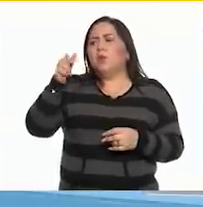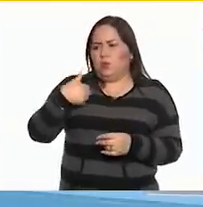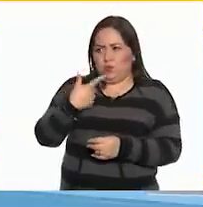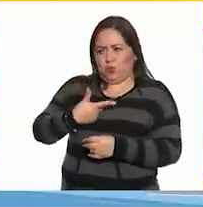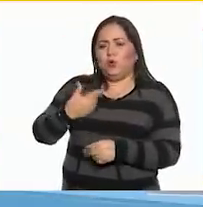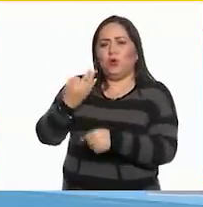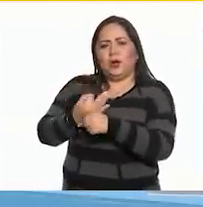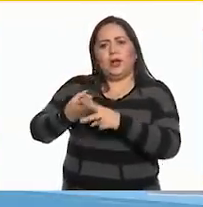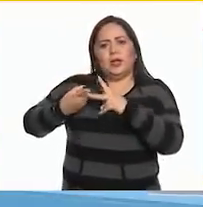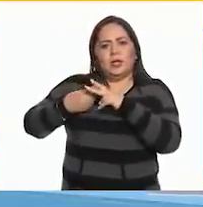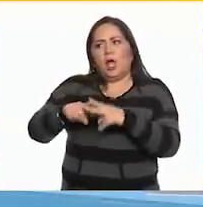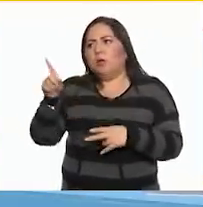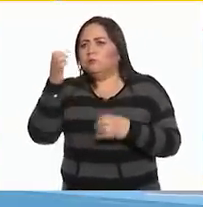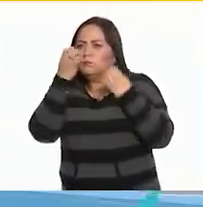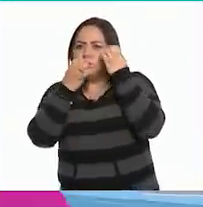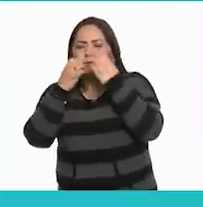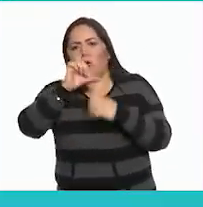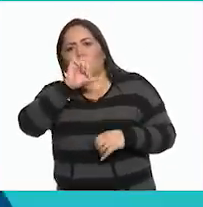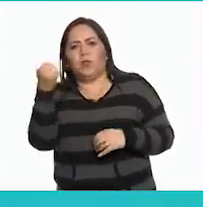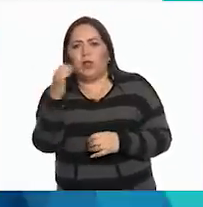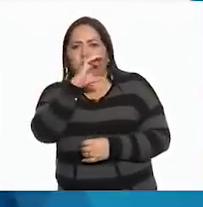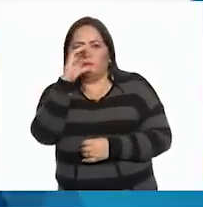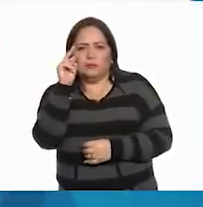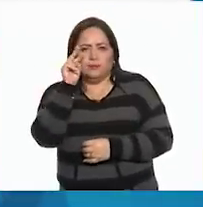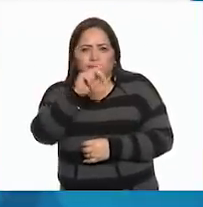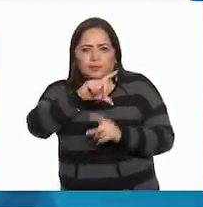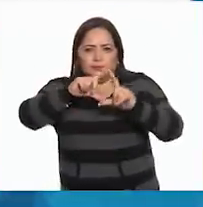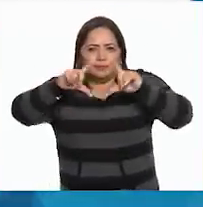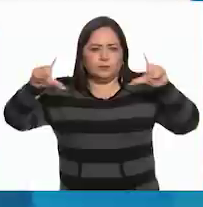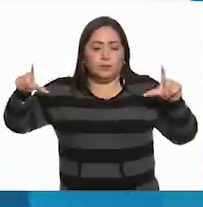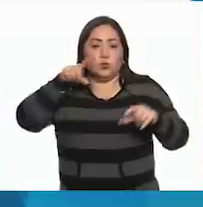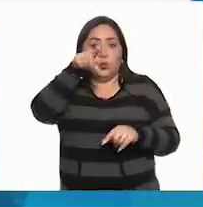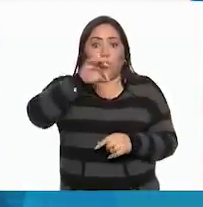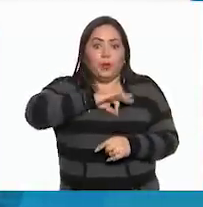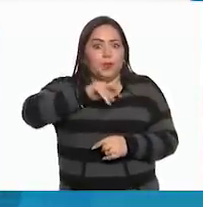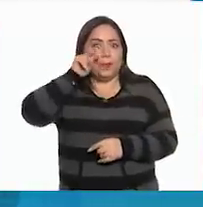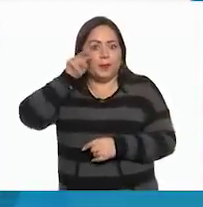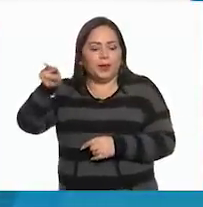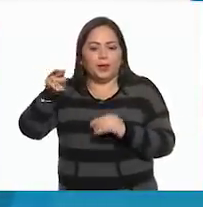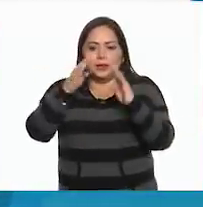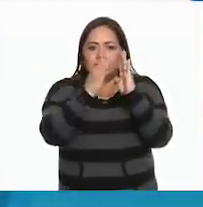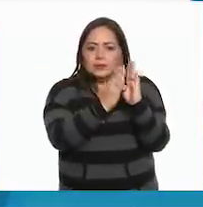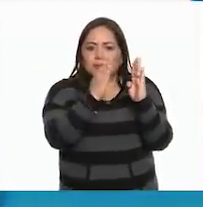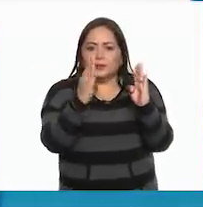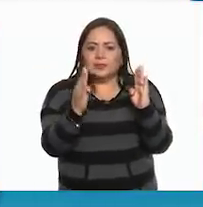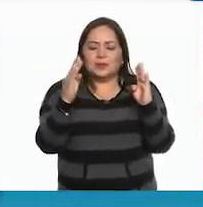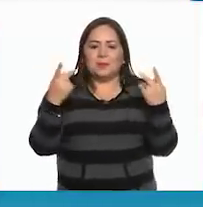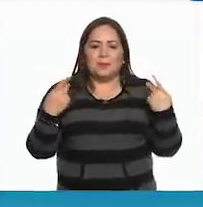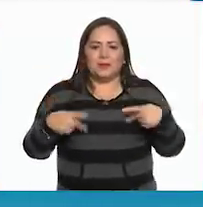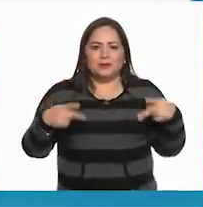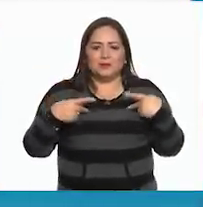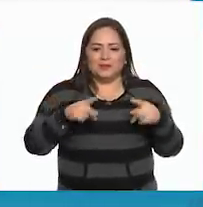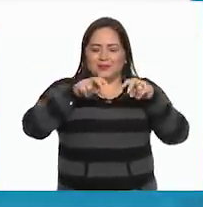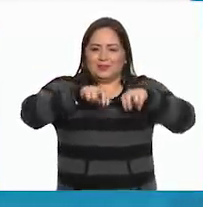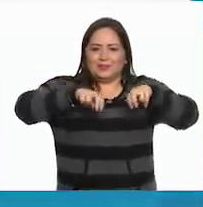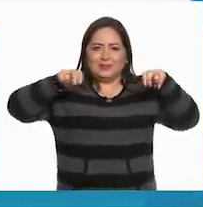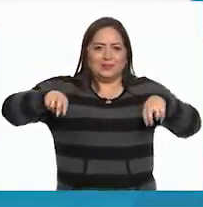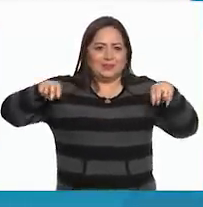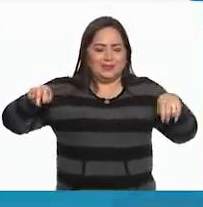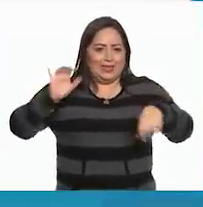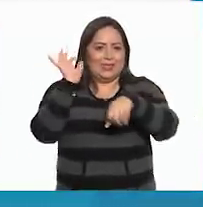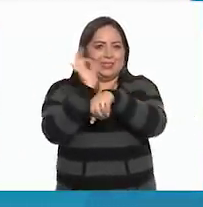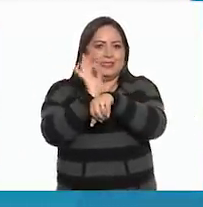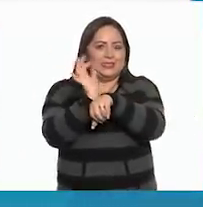que iniciáramos observando la siguiente imagen. Ahí podemos ver la ubicación de nuestros personajes en las butacas del